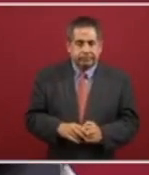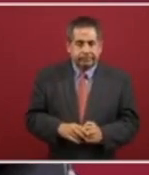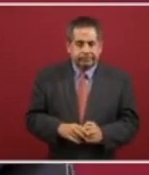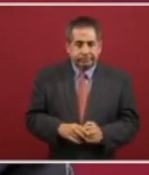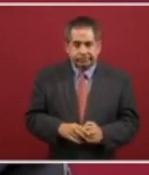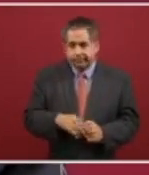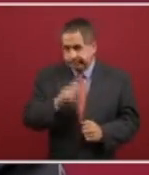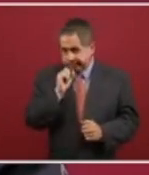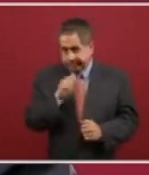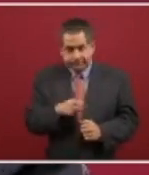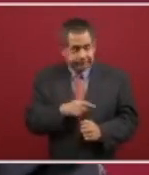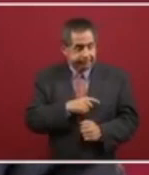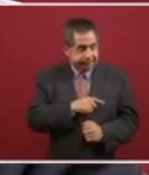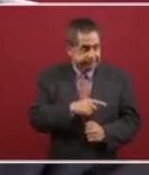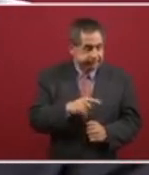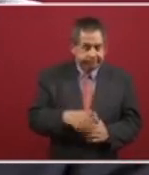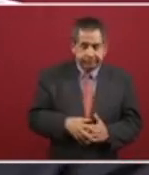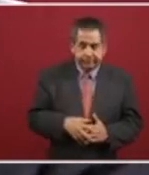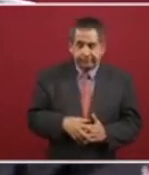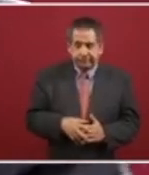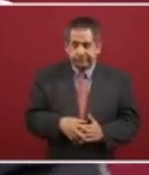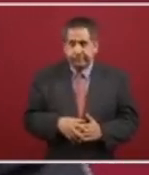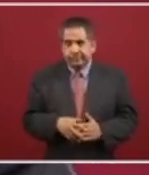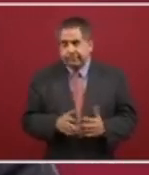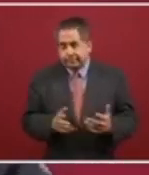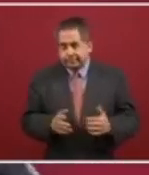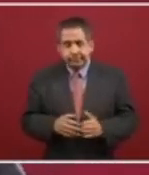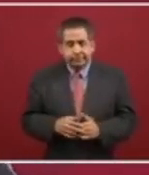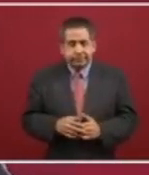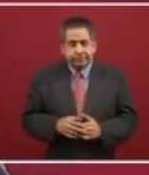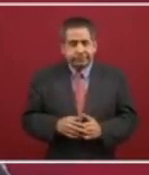tanto a los que tenían